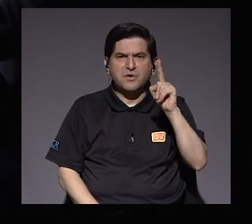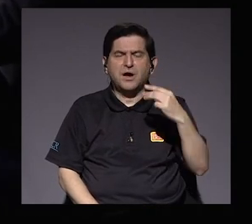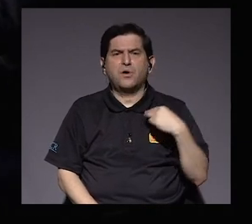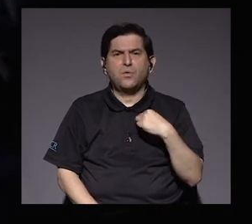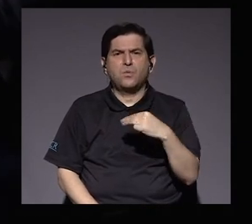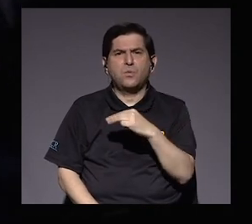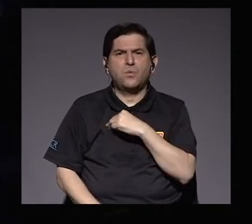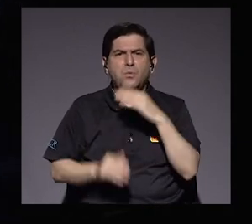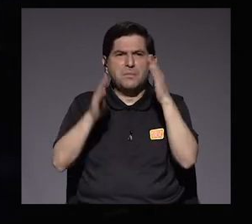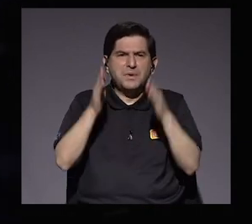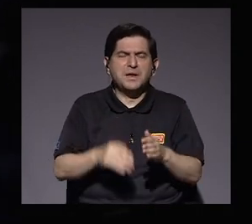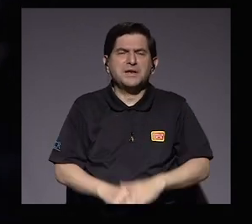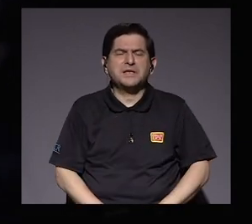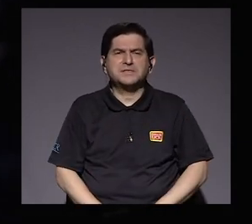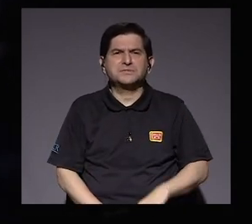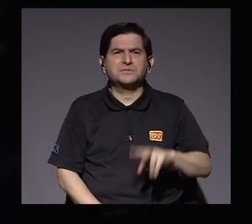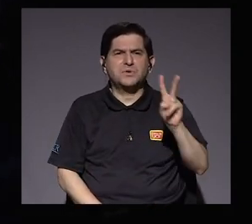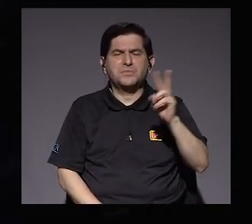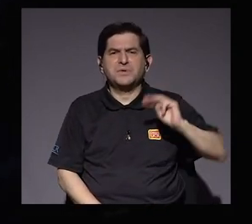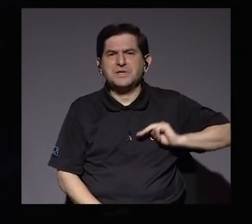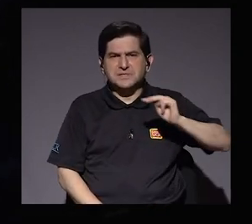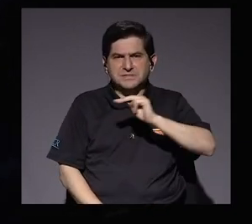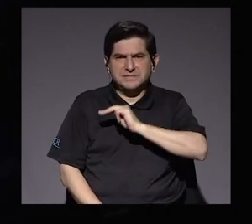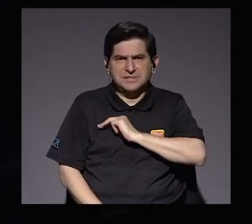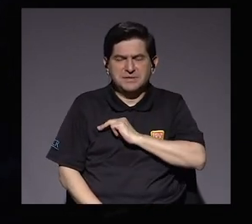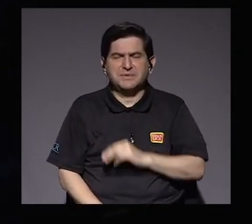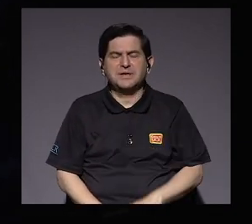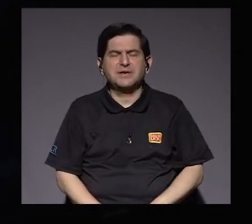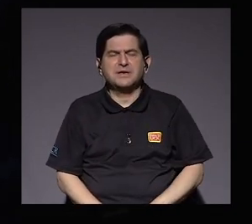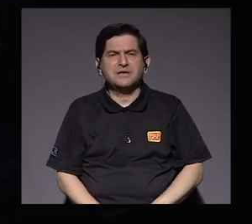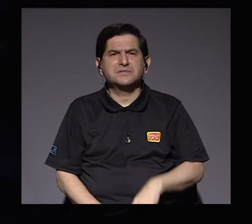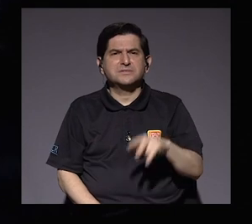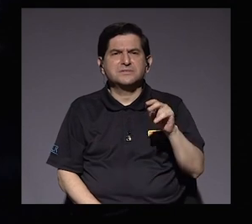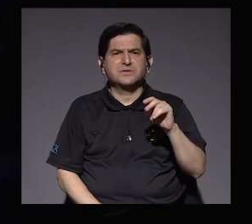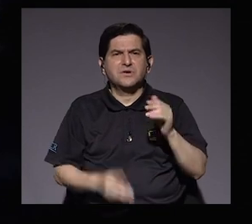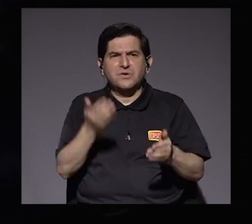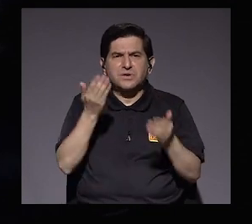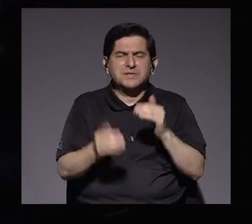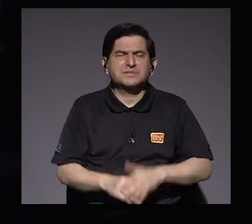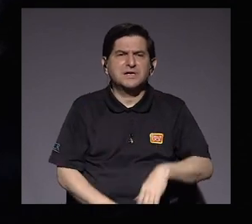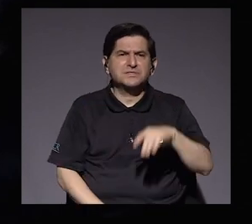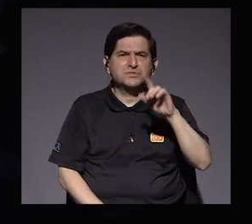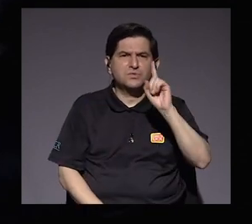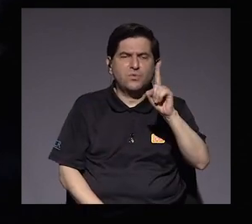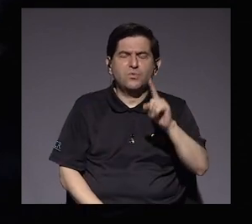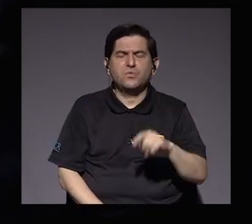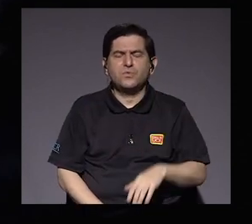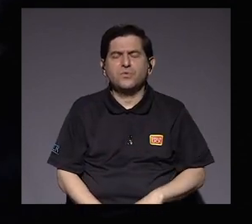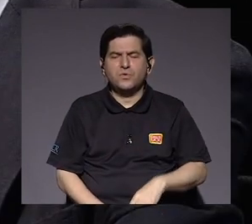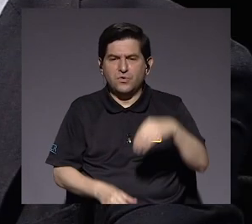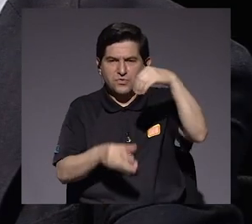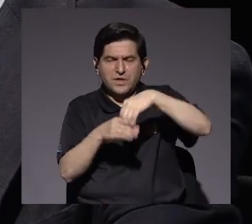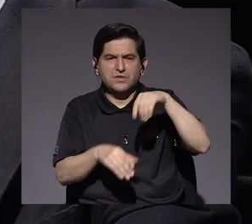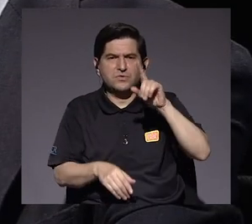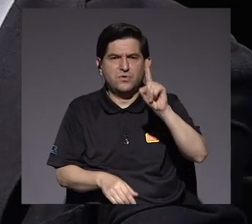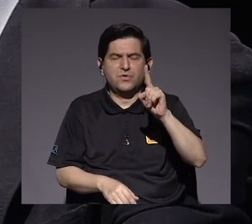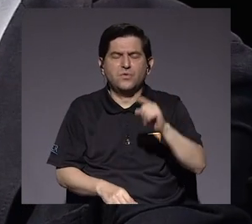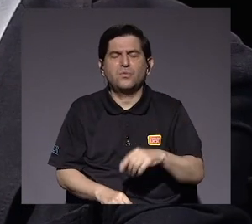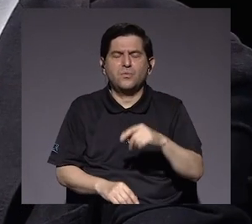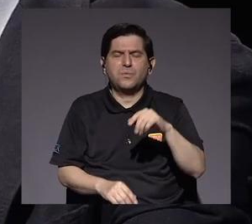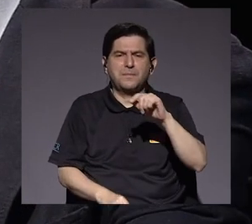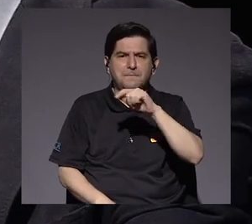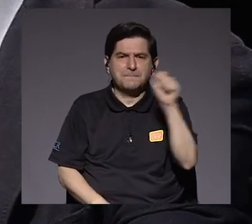ministra, viceministro, presidencia ejecutiva, uno por cada mes y medio aproximadamente. Cuando llega don Luis Guillermo Solís, es uno cada